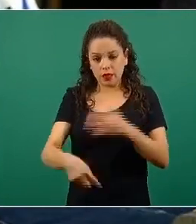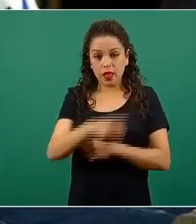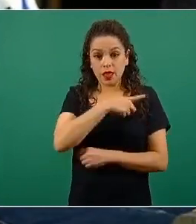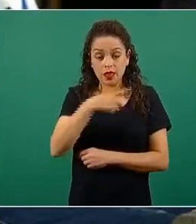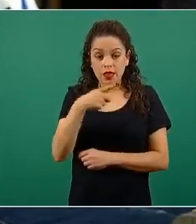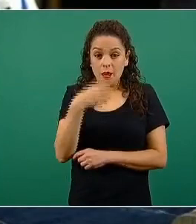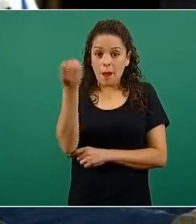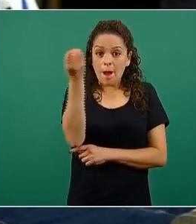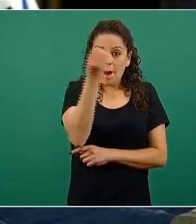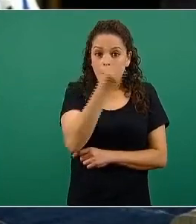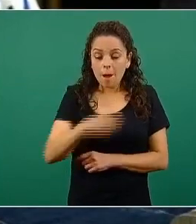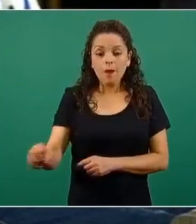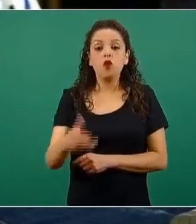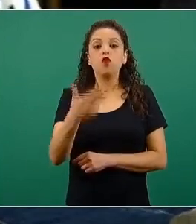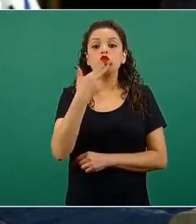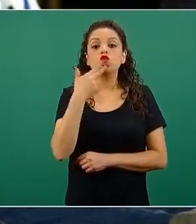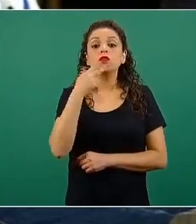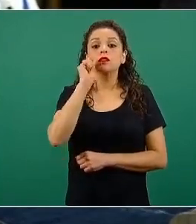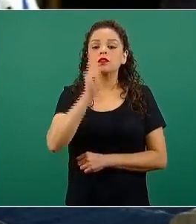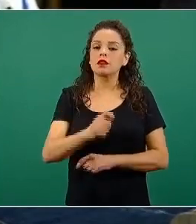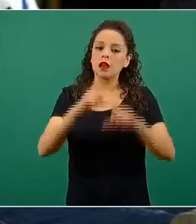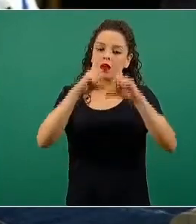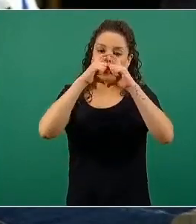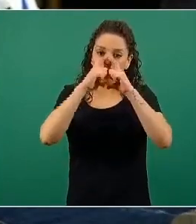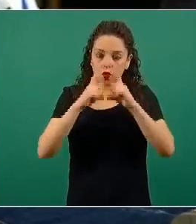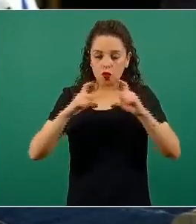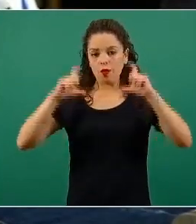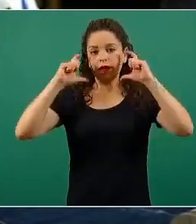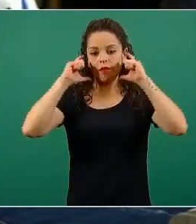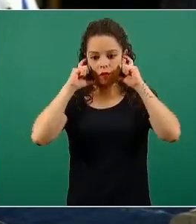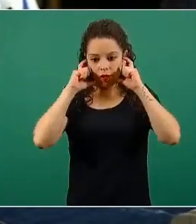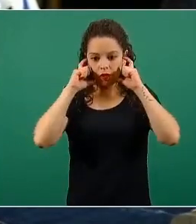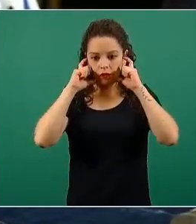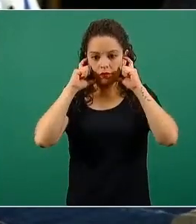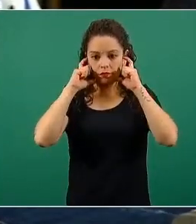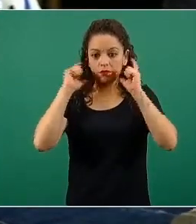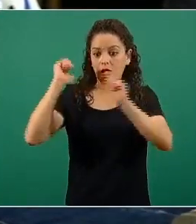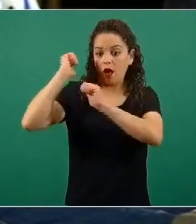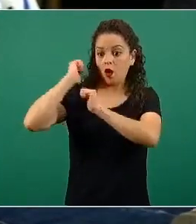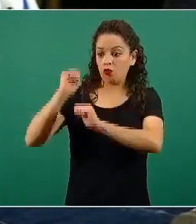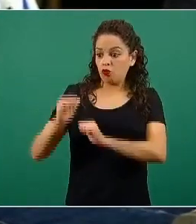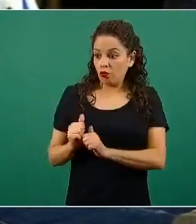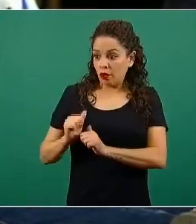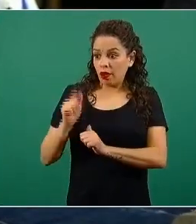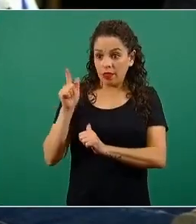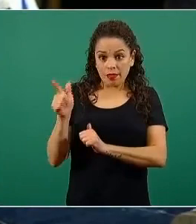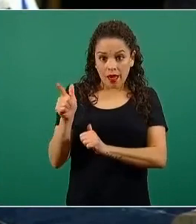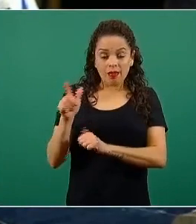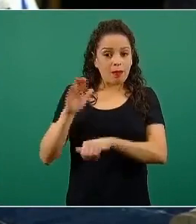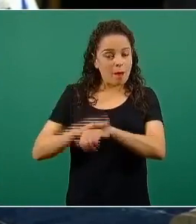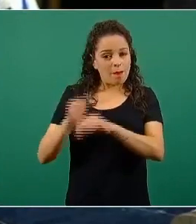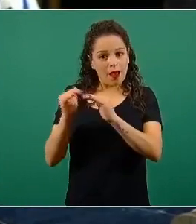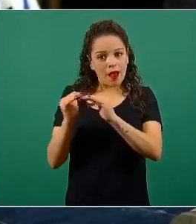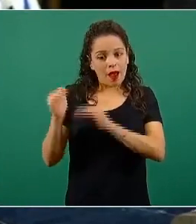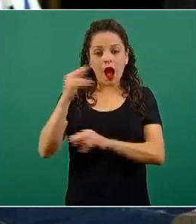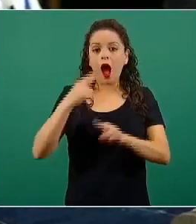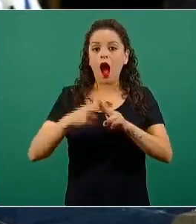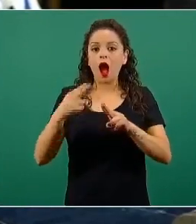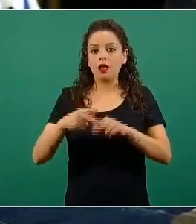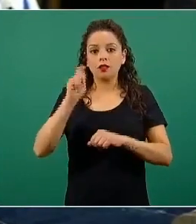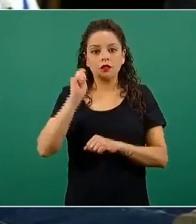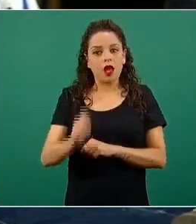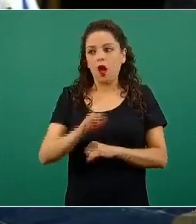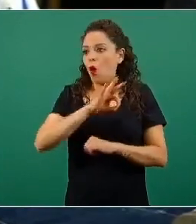obligatorio el uso del cubrebocas desde, digamos, la máxima autoridad hasta el último mexicano,